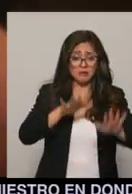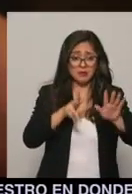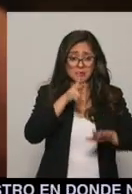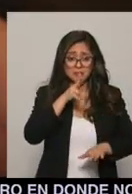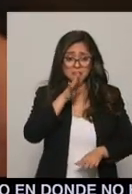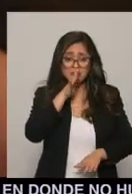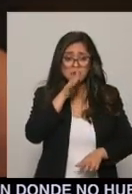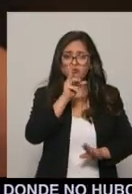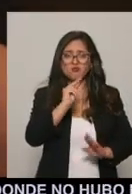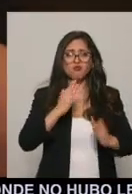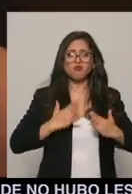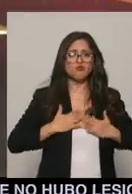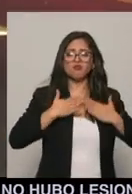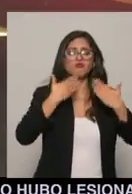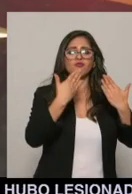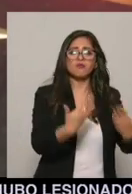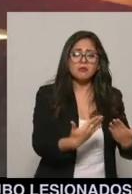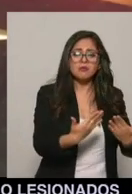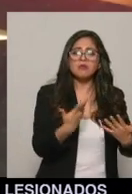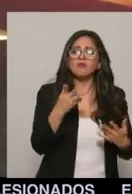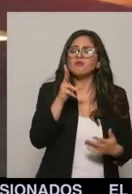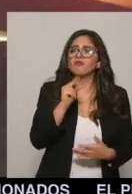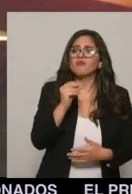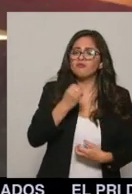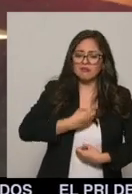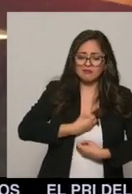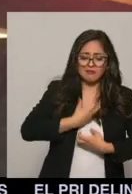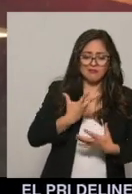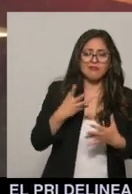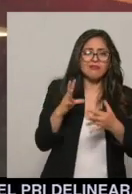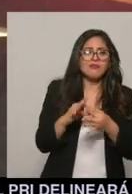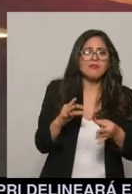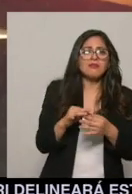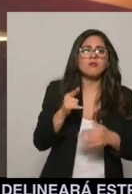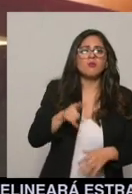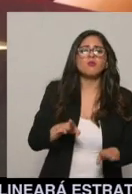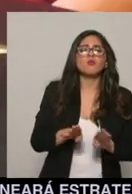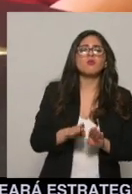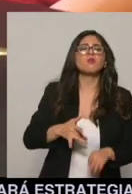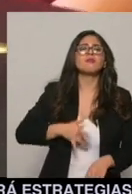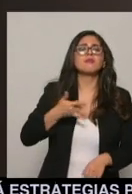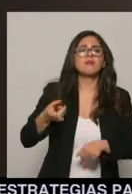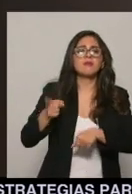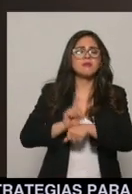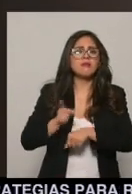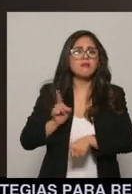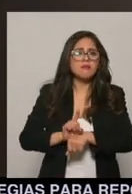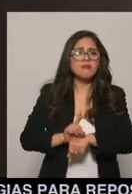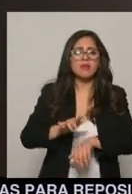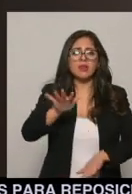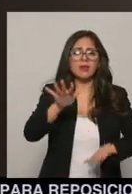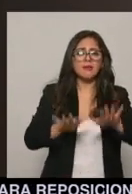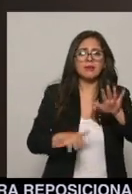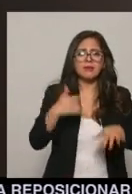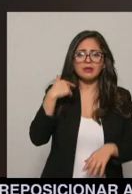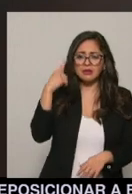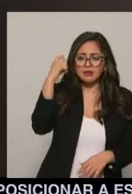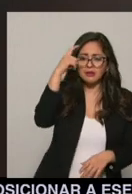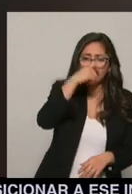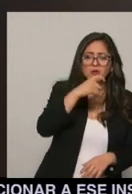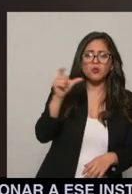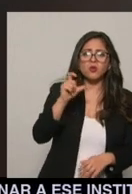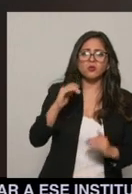padres, hay una desconfianza, no pueden explicarle lo que realmente viven día a día, mucho menos cuando están atravesando por el periodo